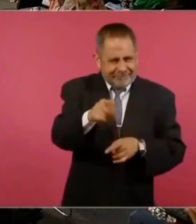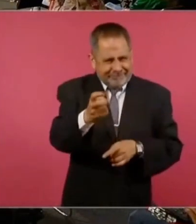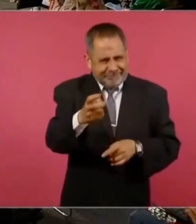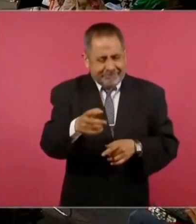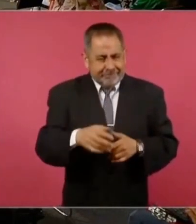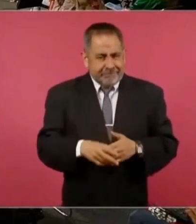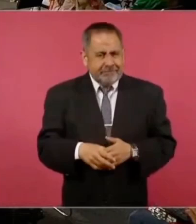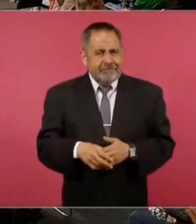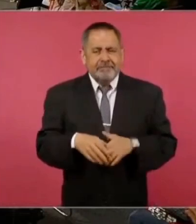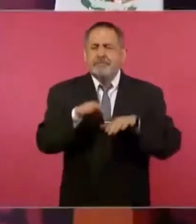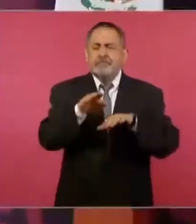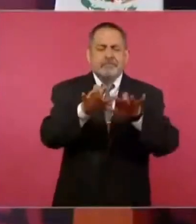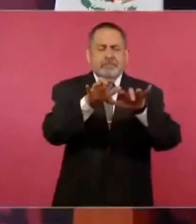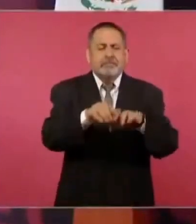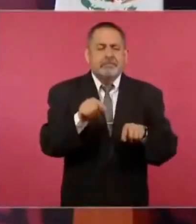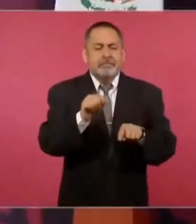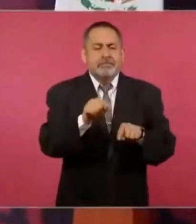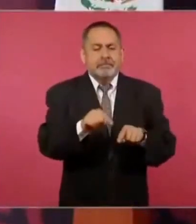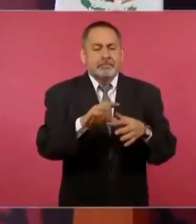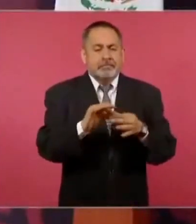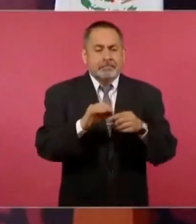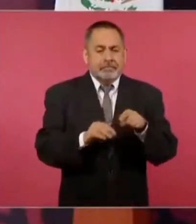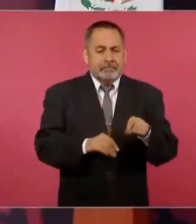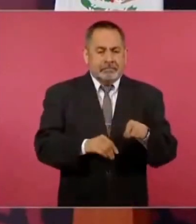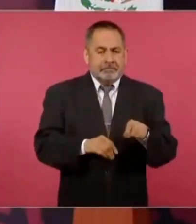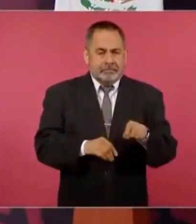que le habla de la